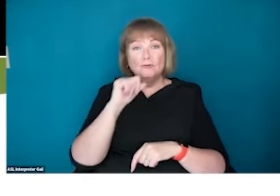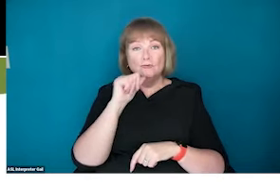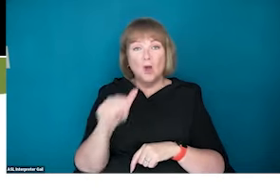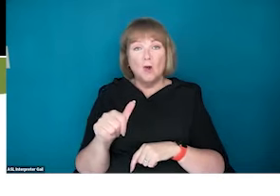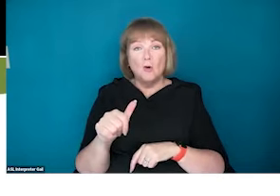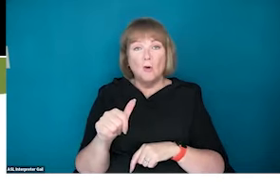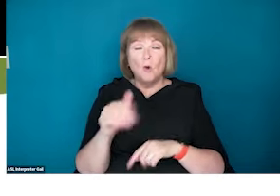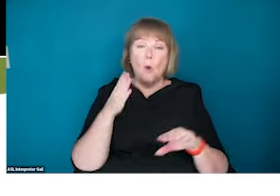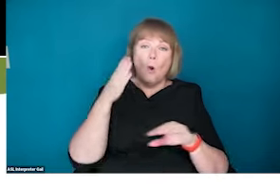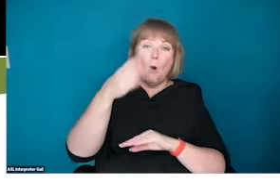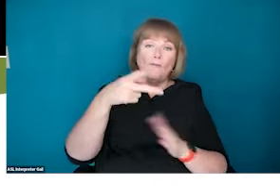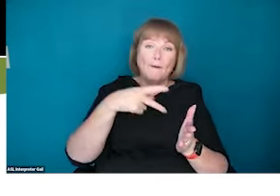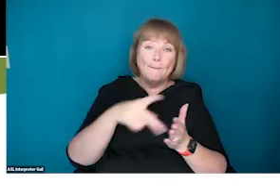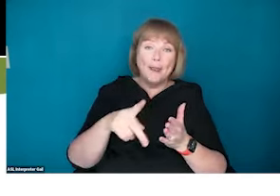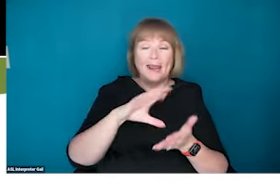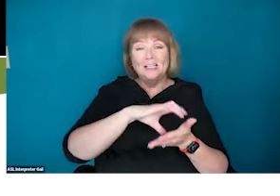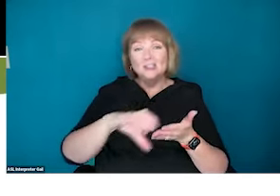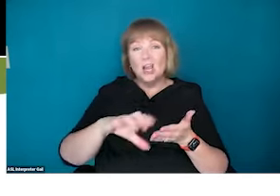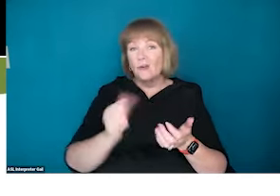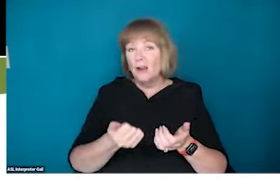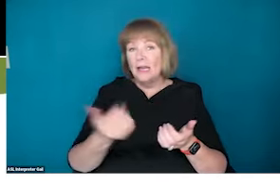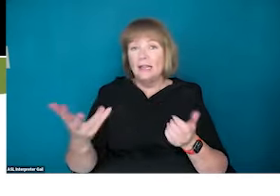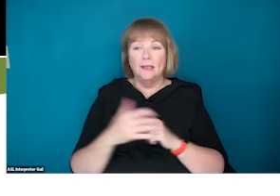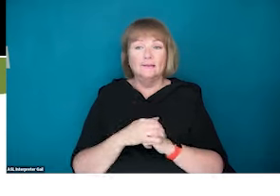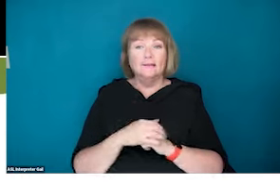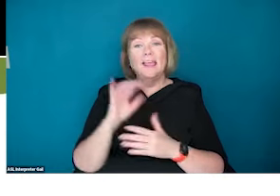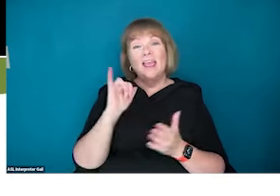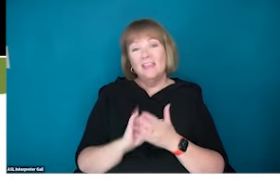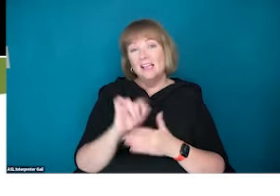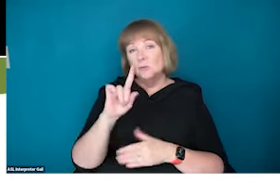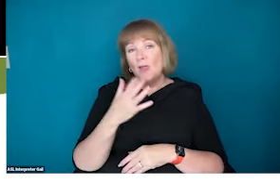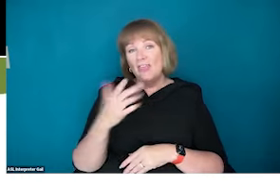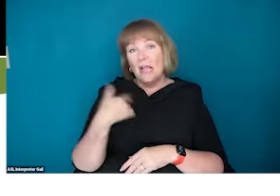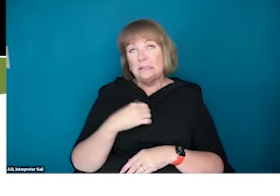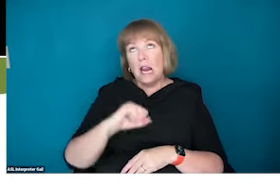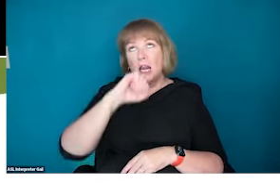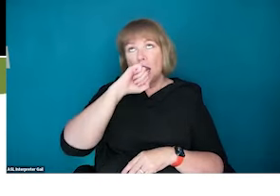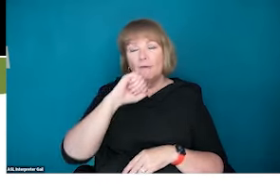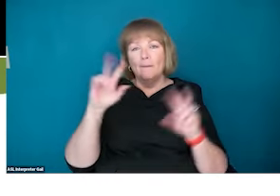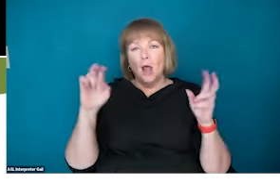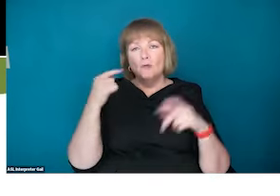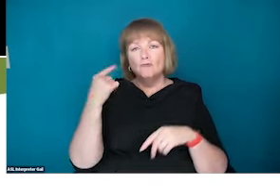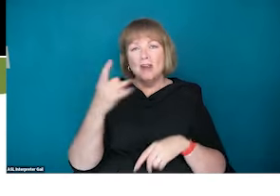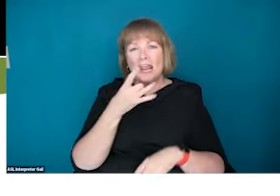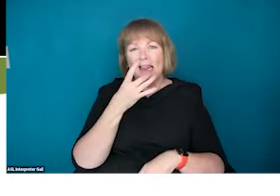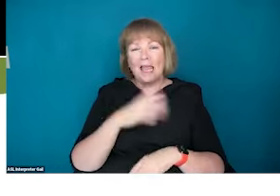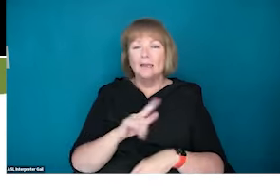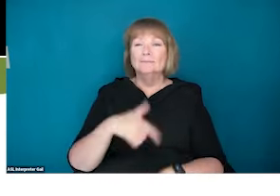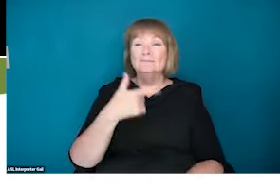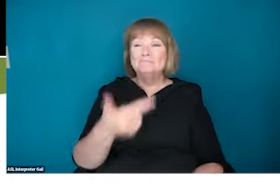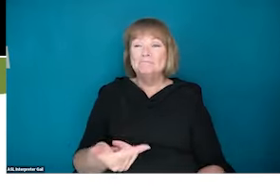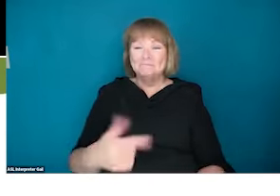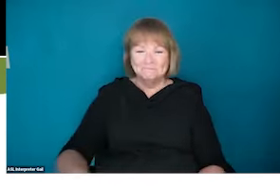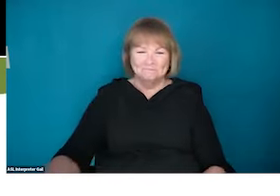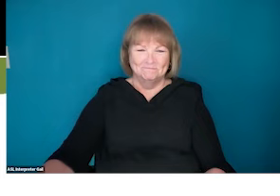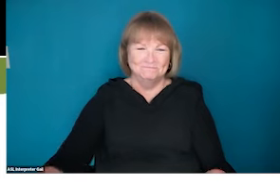Patti, ¿nos puede decir algo sobre Greenlight? Sí, es una tarjeta de débito que empezamos